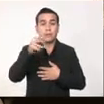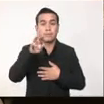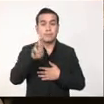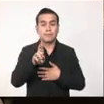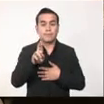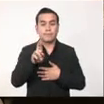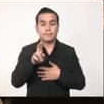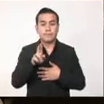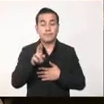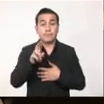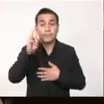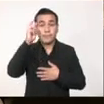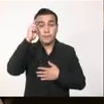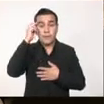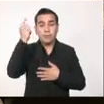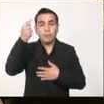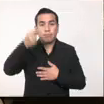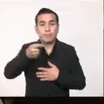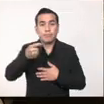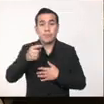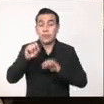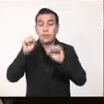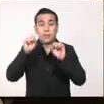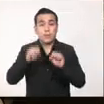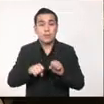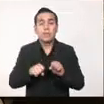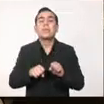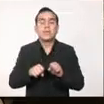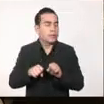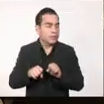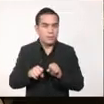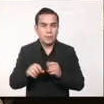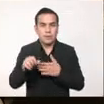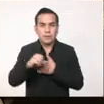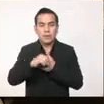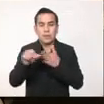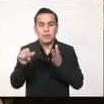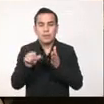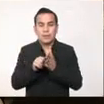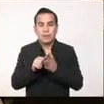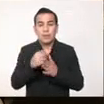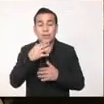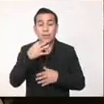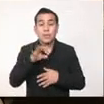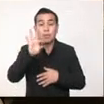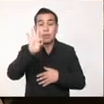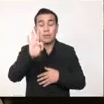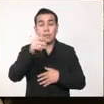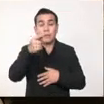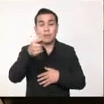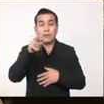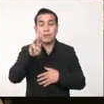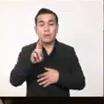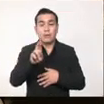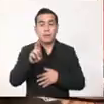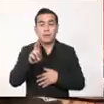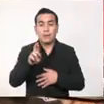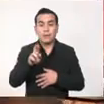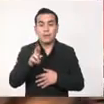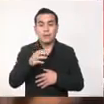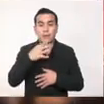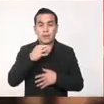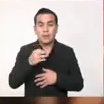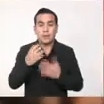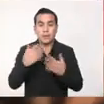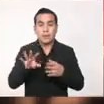general ordenan sin posibilidad de decir sí o no a la Asamblea Legislativa que cuando un fiscal general, incluso